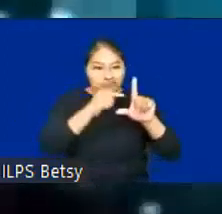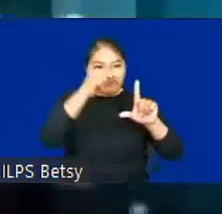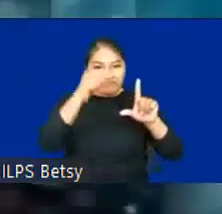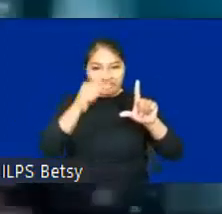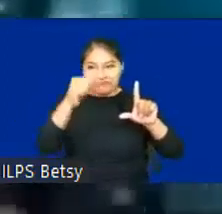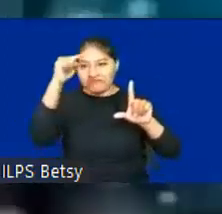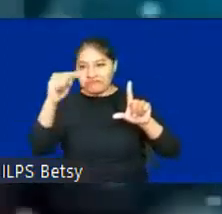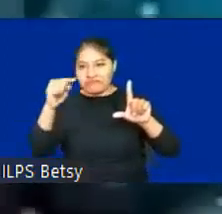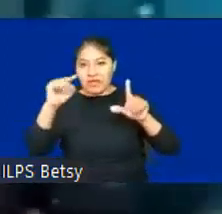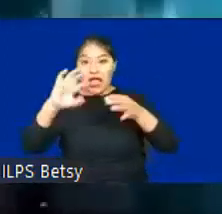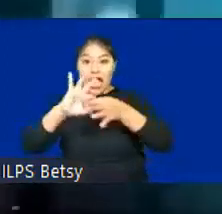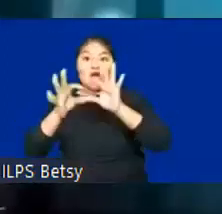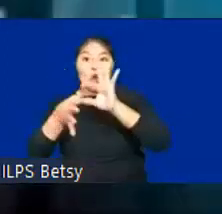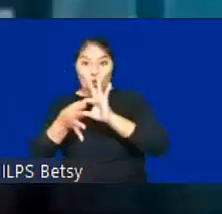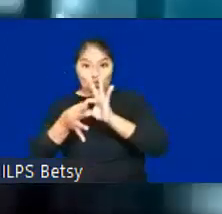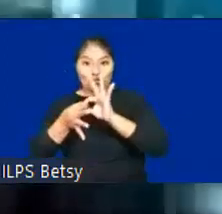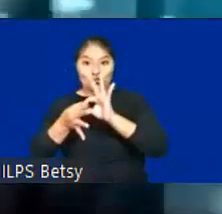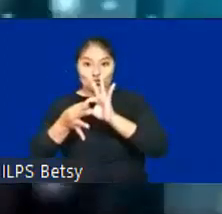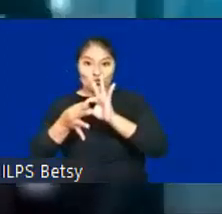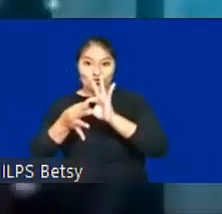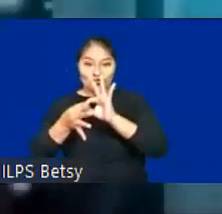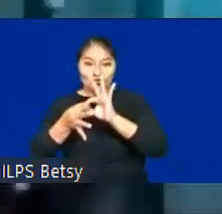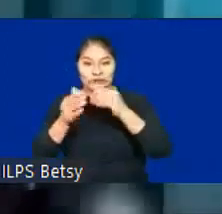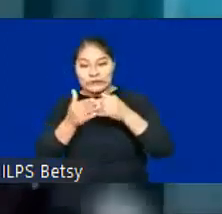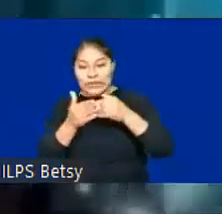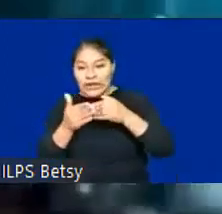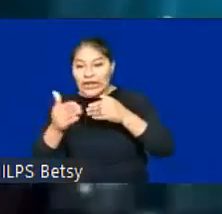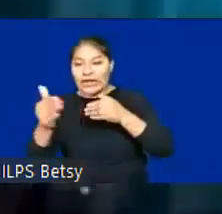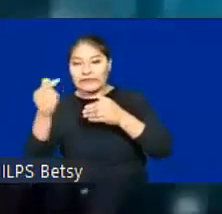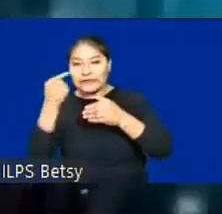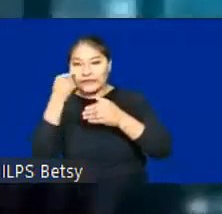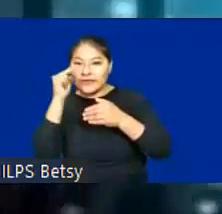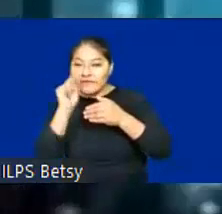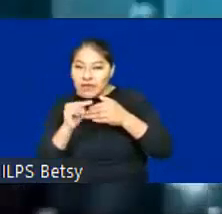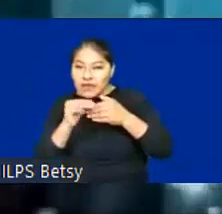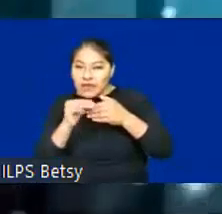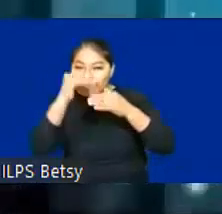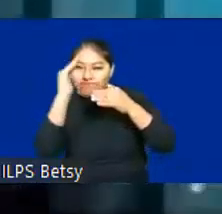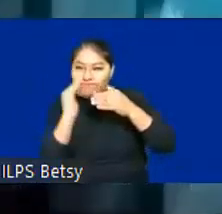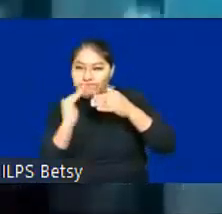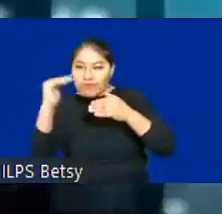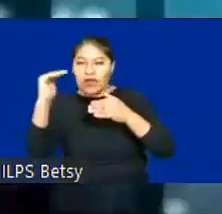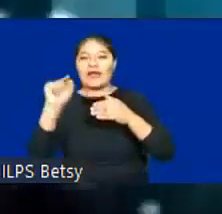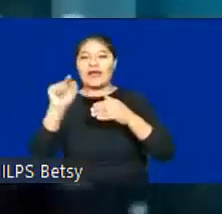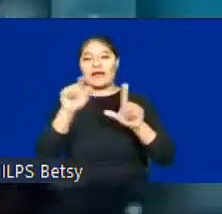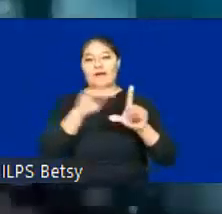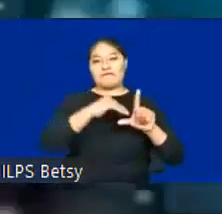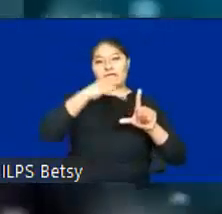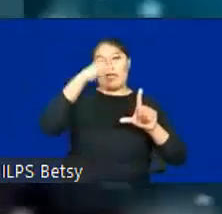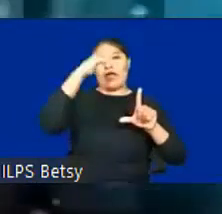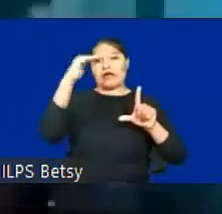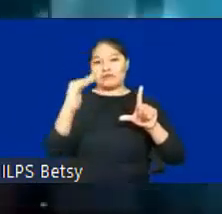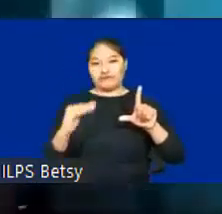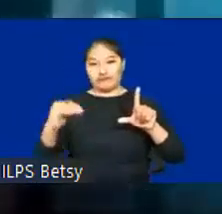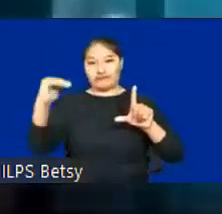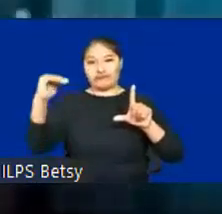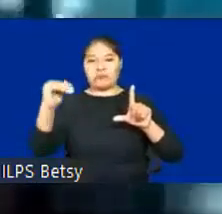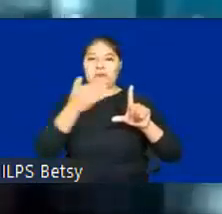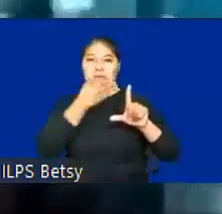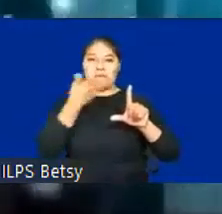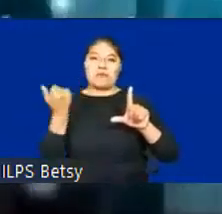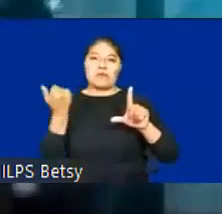querido presentar la información y vemos que la demanda de publicidad en formato